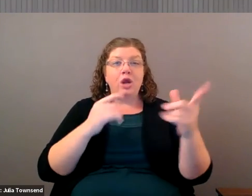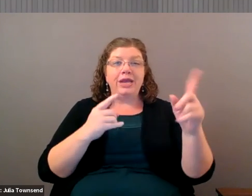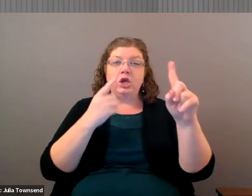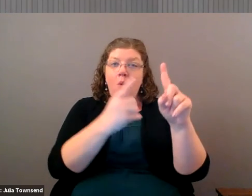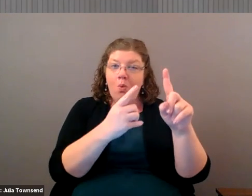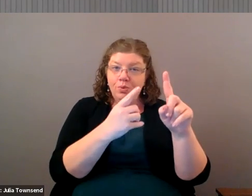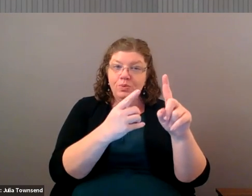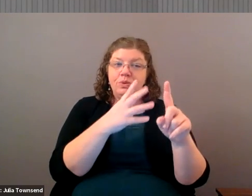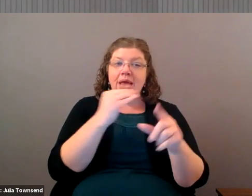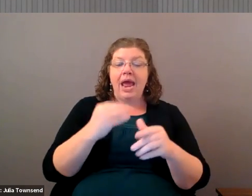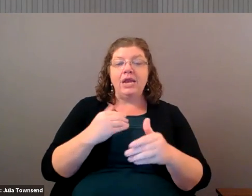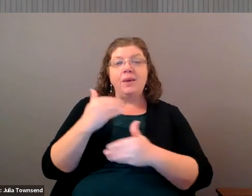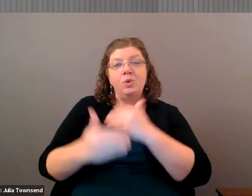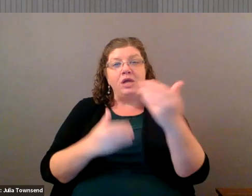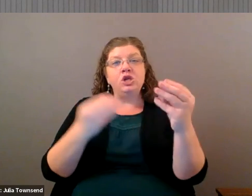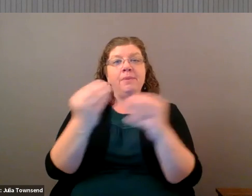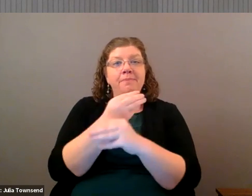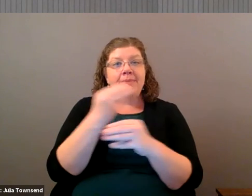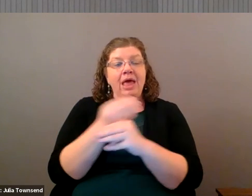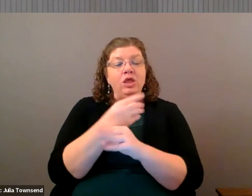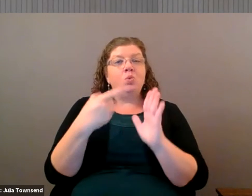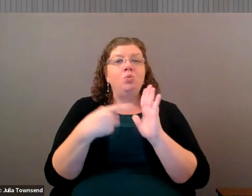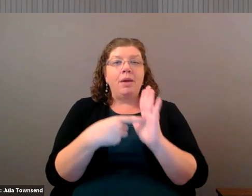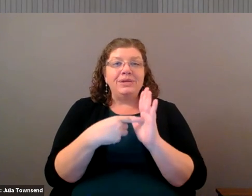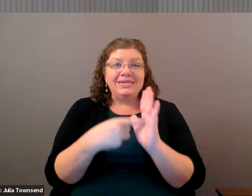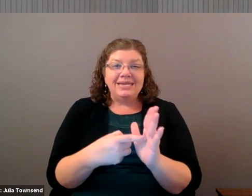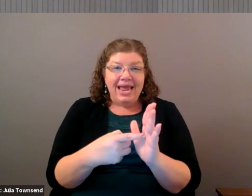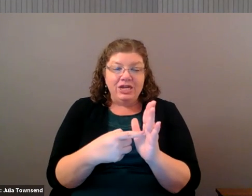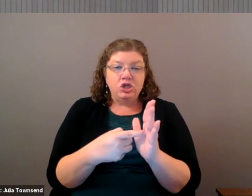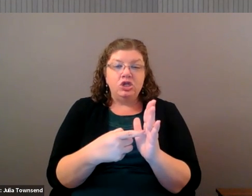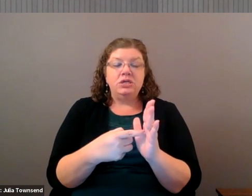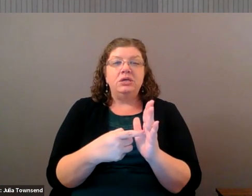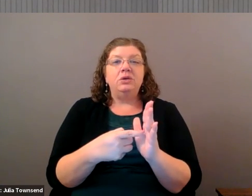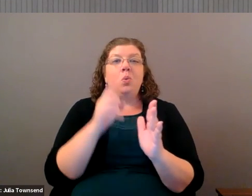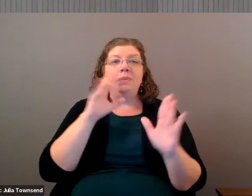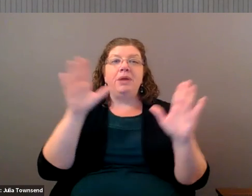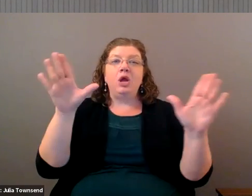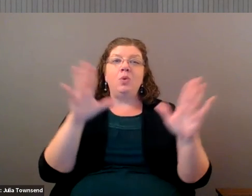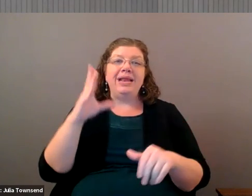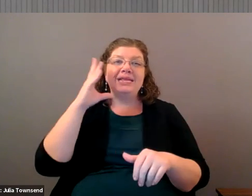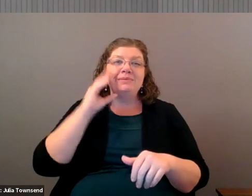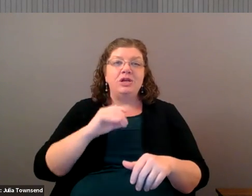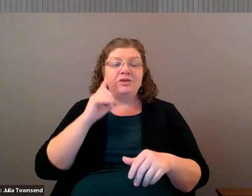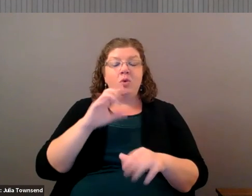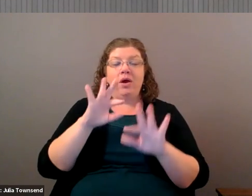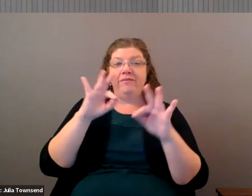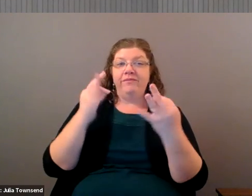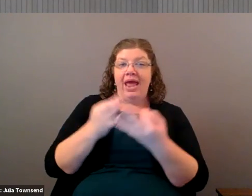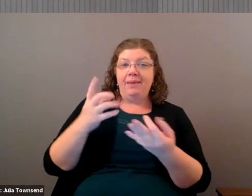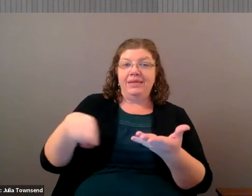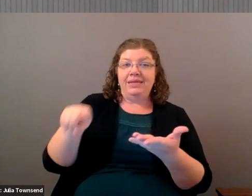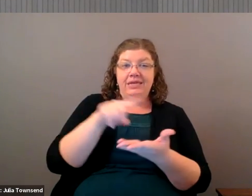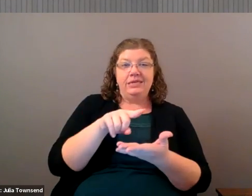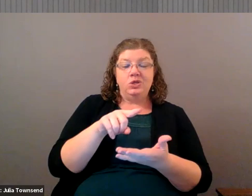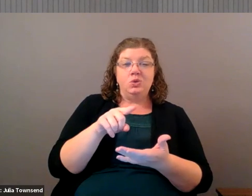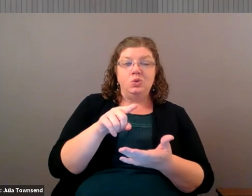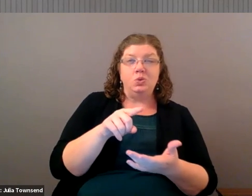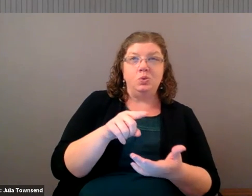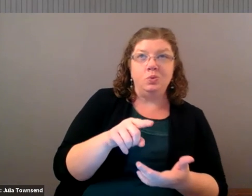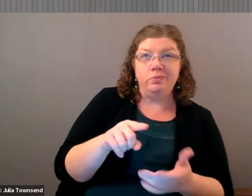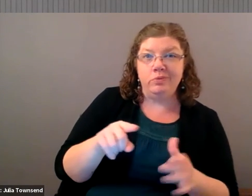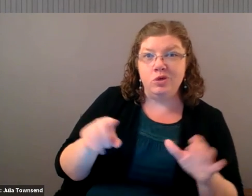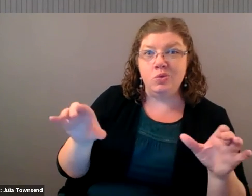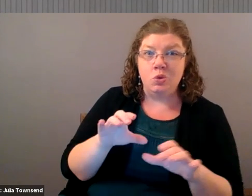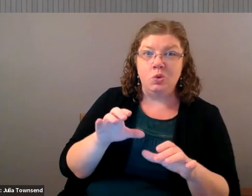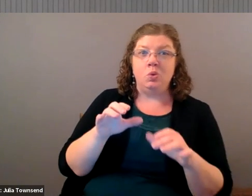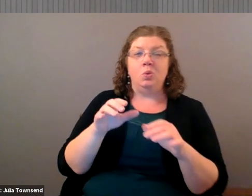académicas y también esa progresión matemática pues podría ser una gran experiencia para las familias para que puedan